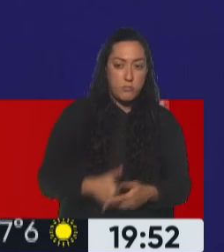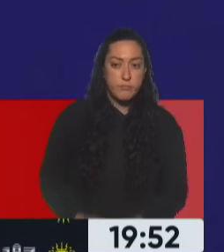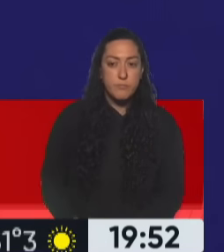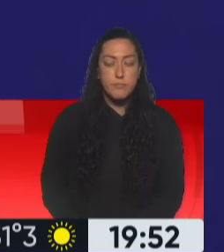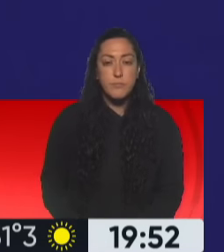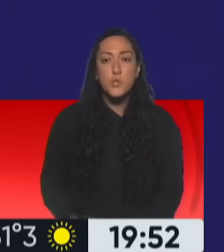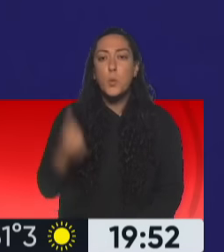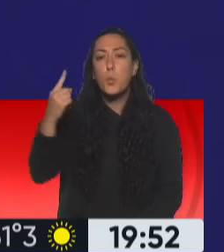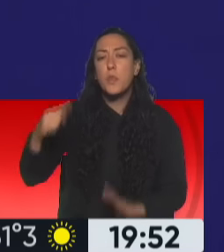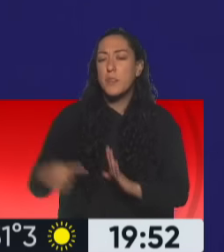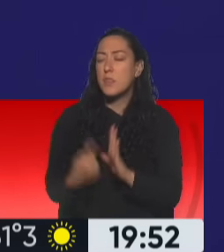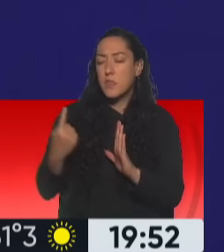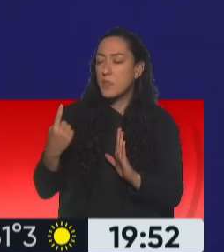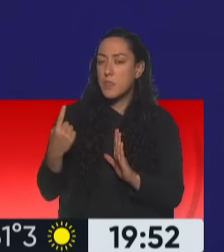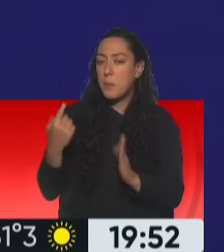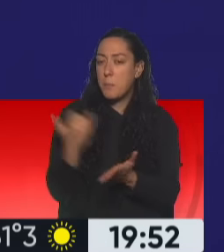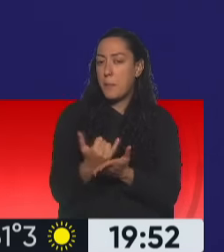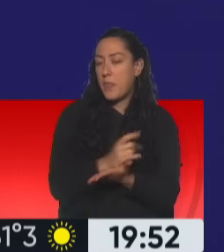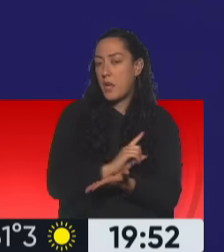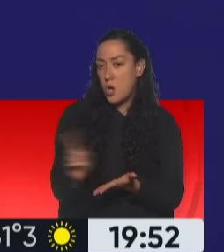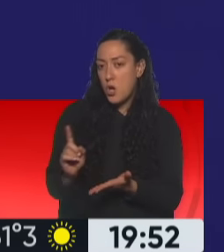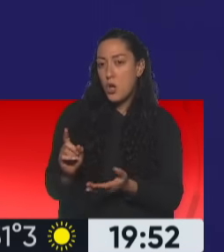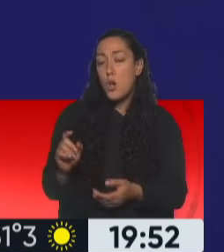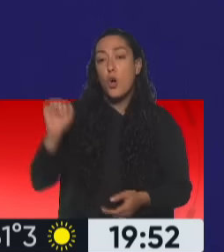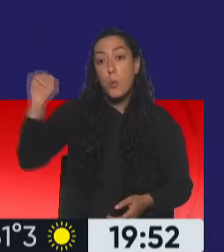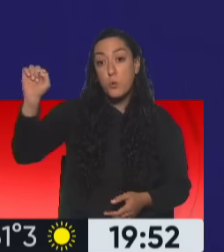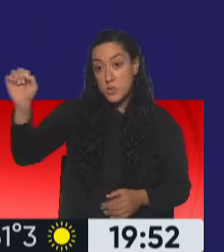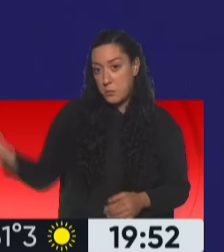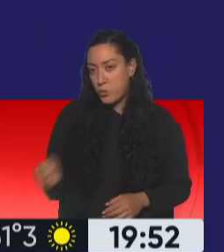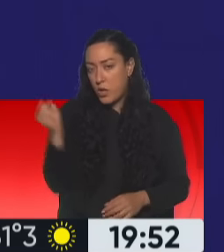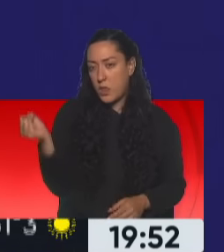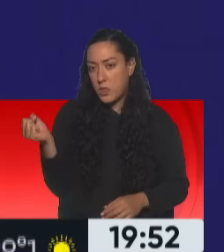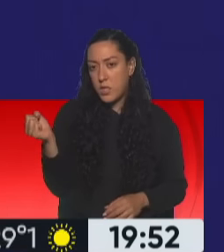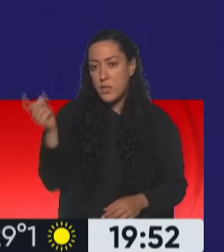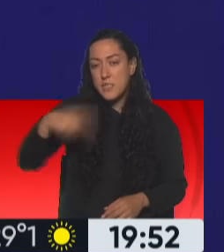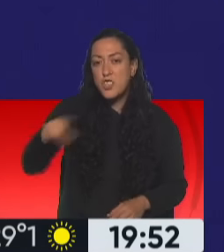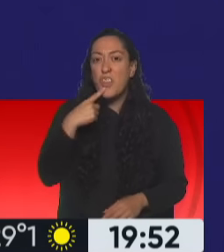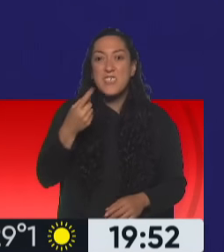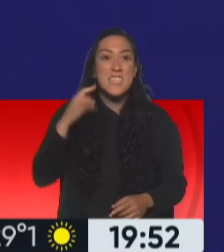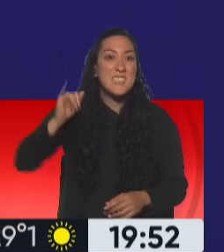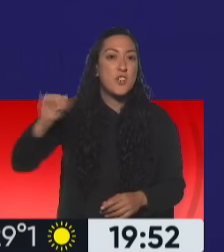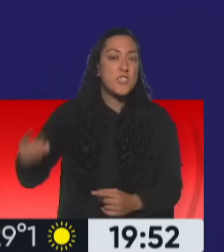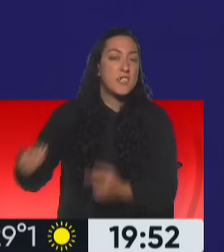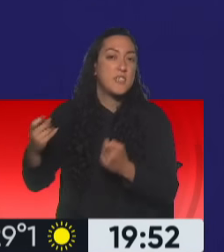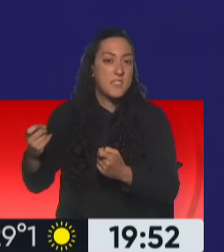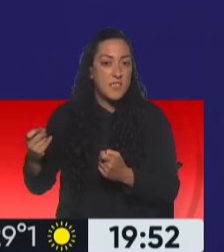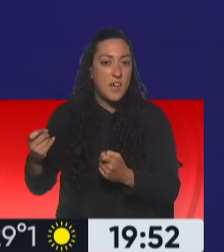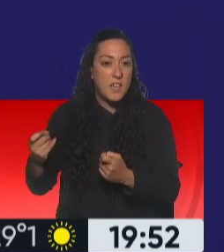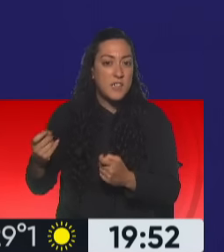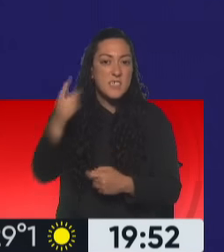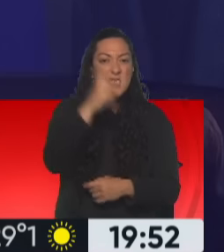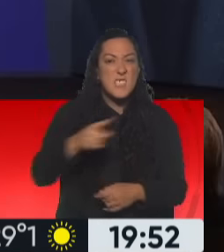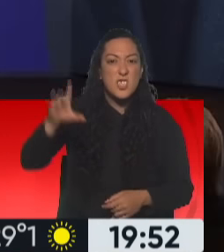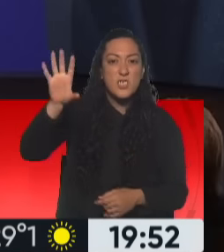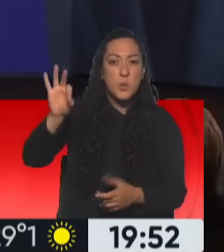que para mí no es menor, pero quizás para los comunistas sí, porque de hecho lo consideran algo que era necesario. Mataron a